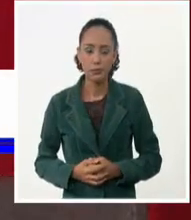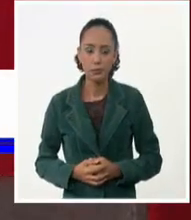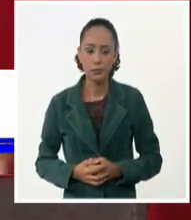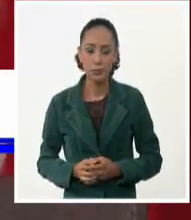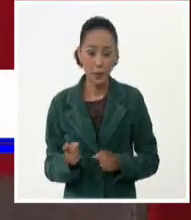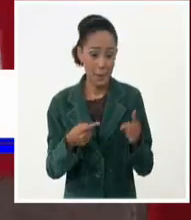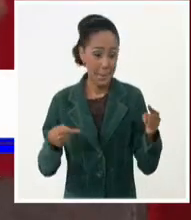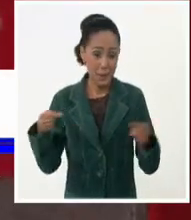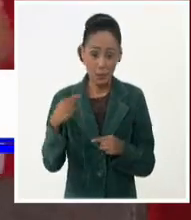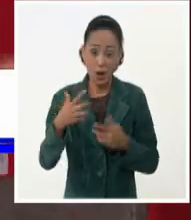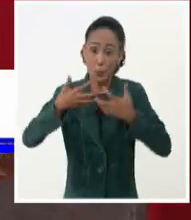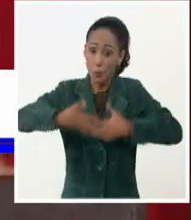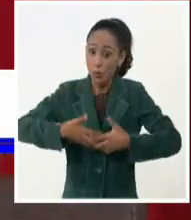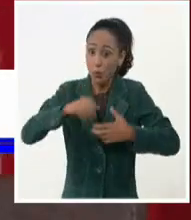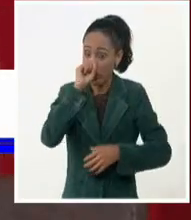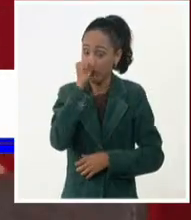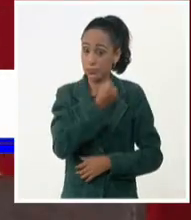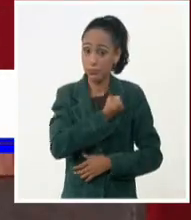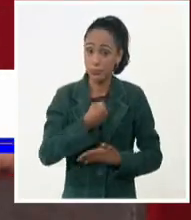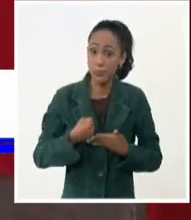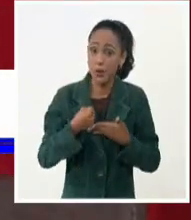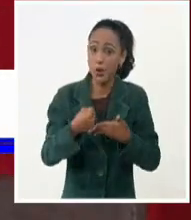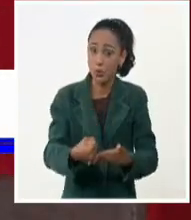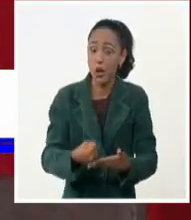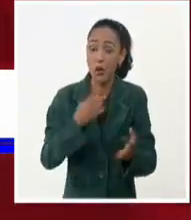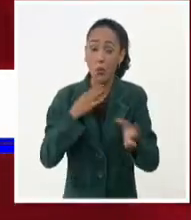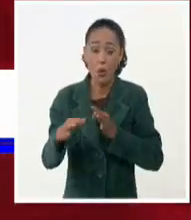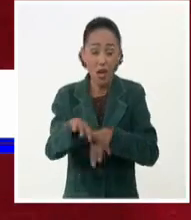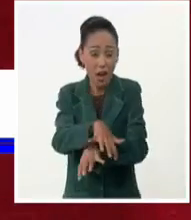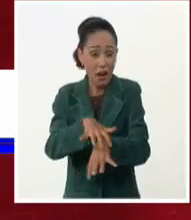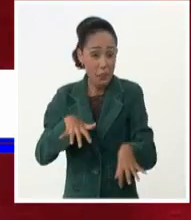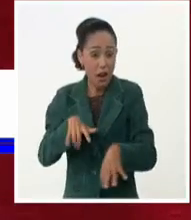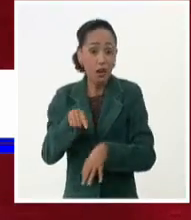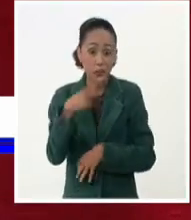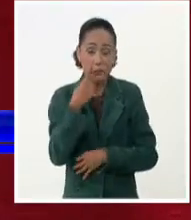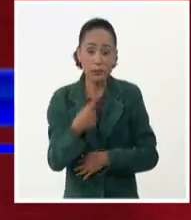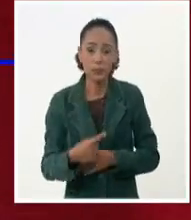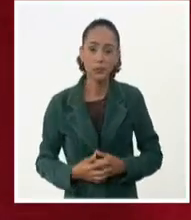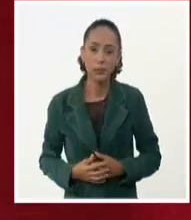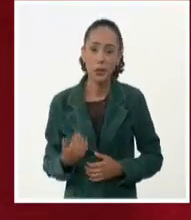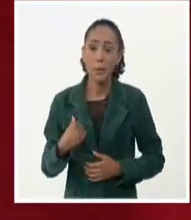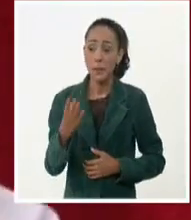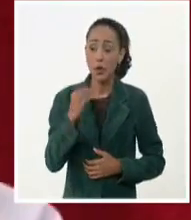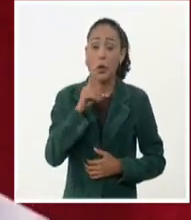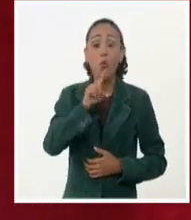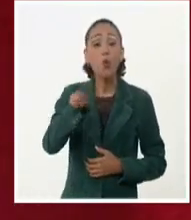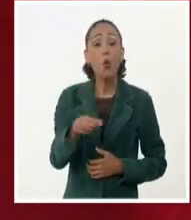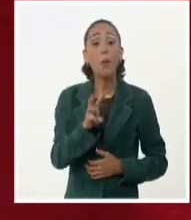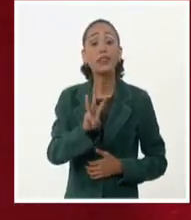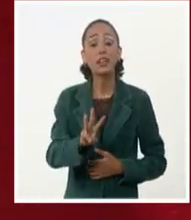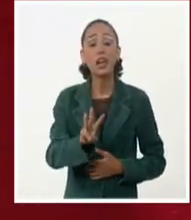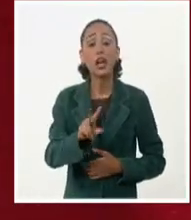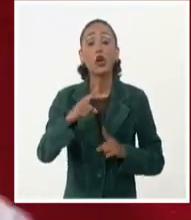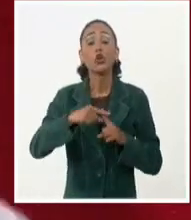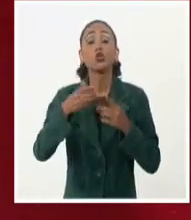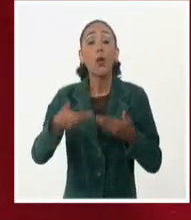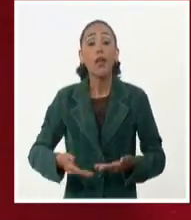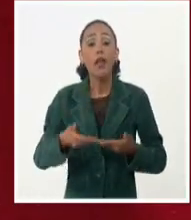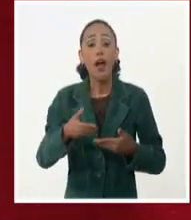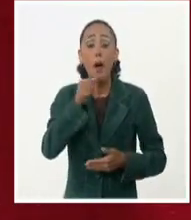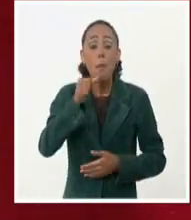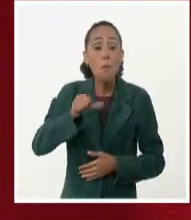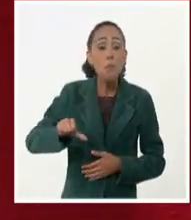porcina y ayudar a la ganadería está en la caña. Me han dicho que 1,3 toneladas de miel B es